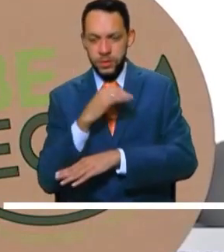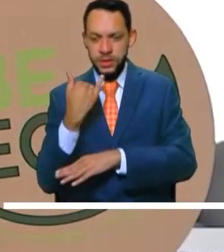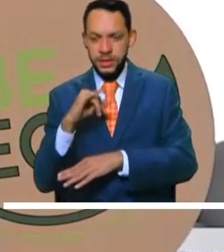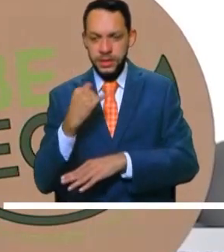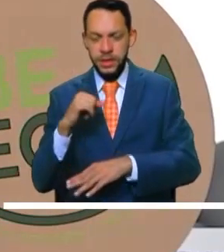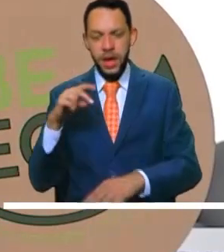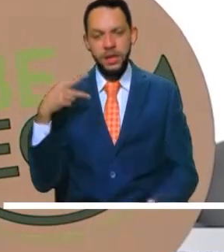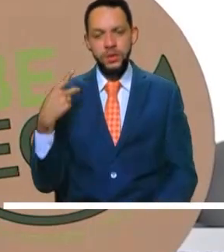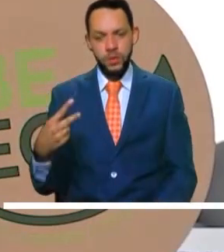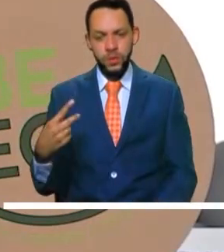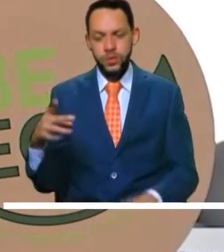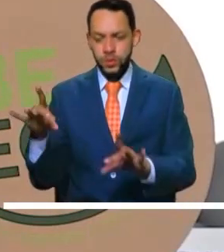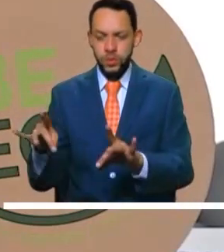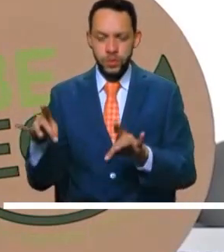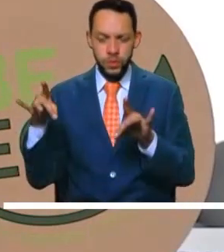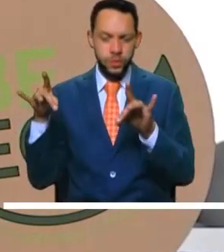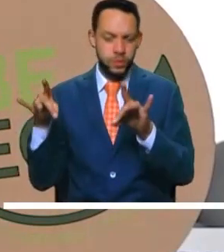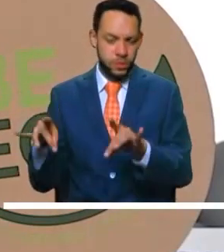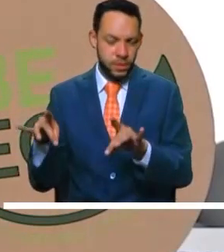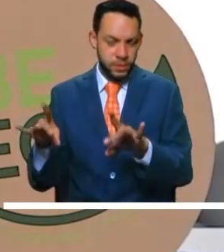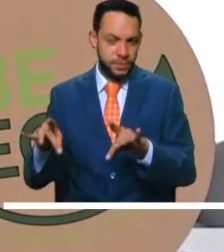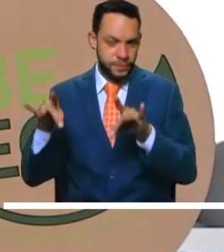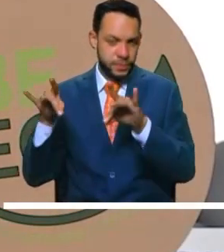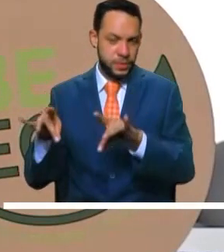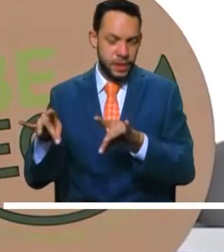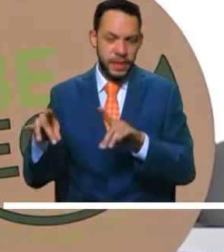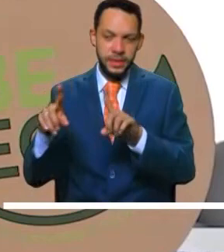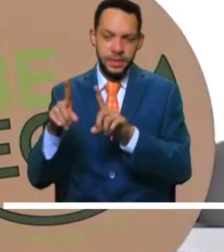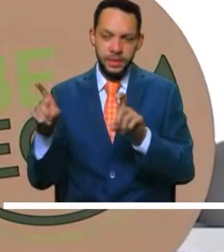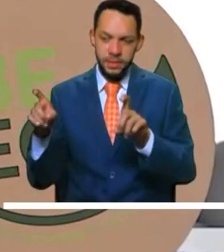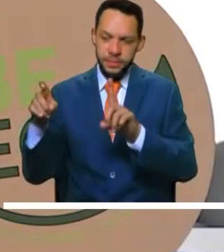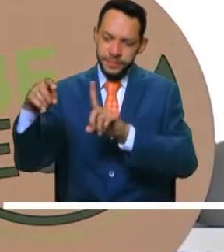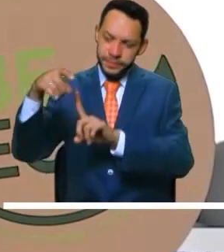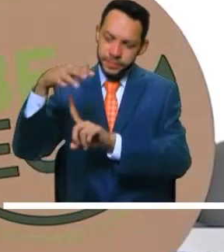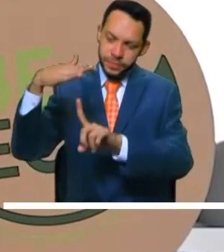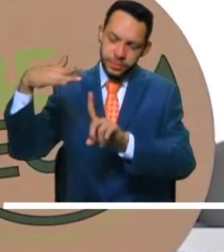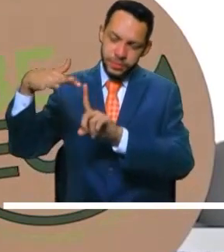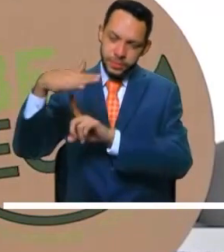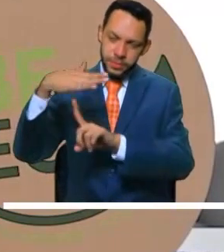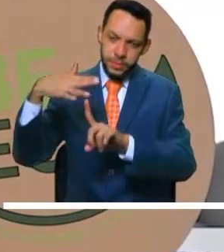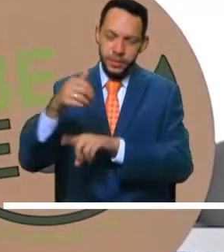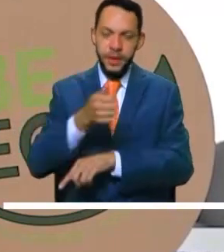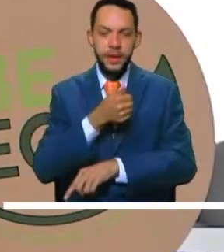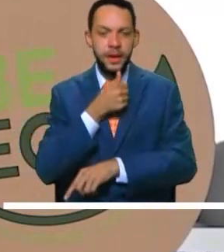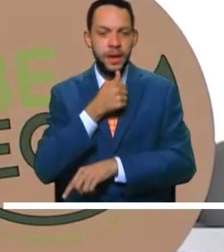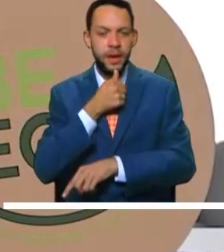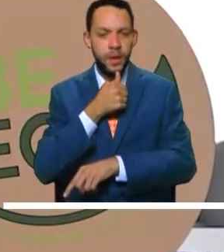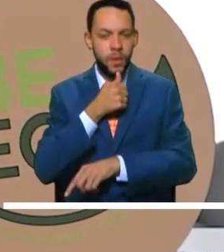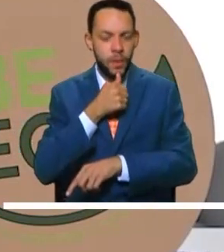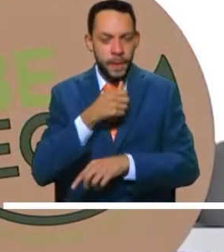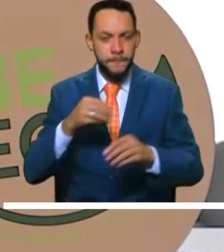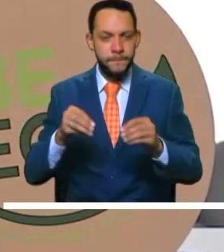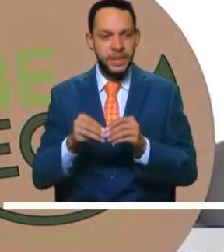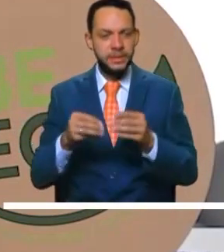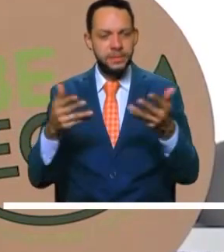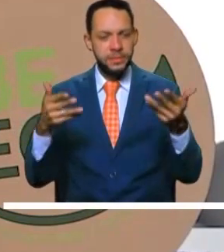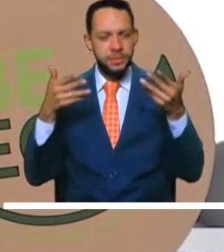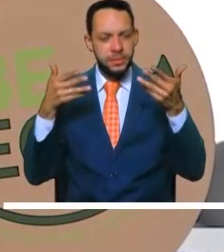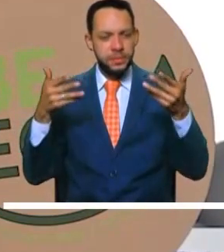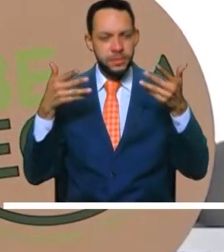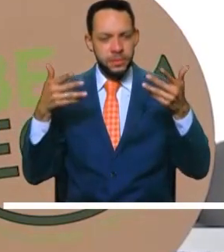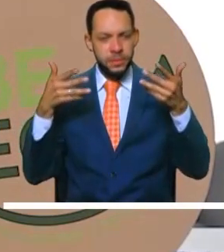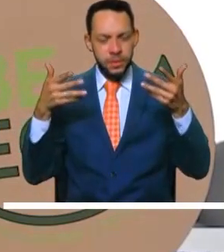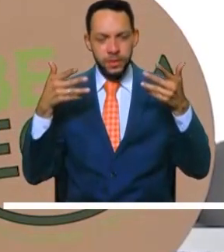dos sustancias que son importantísimas, dos factores ambientales que son importantes, sin el agua y sin el aire, pues obviamente no estaríamos hoy